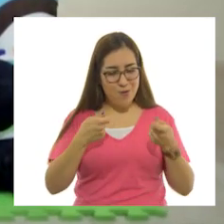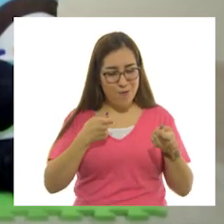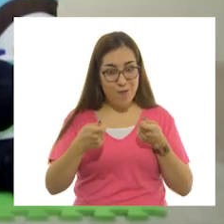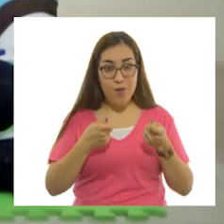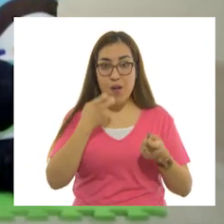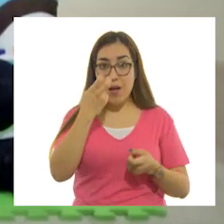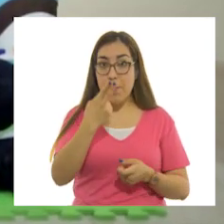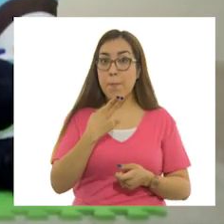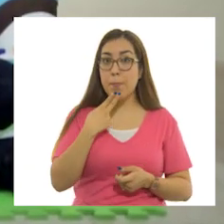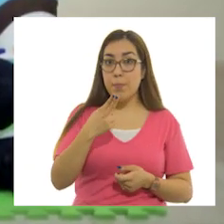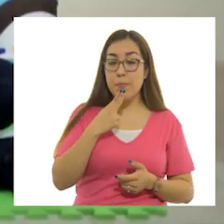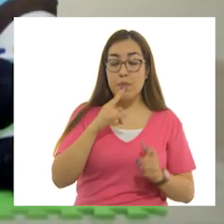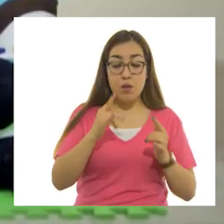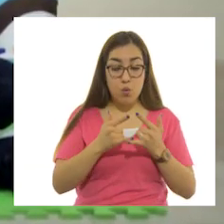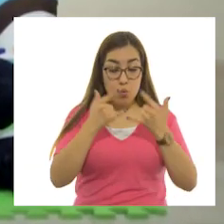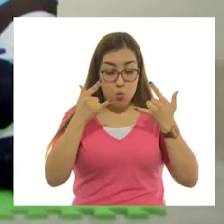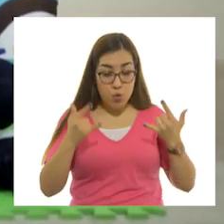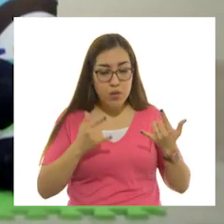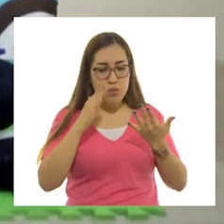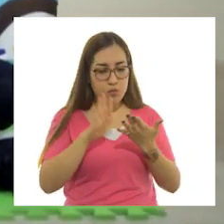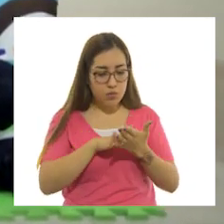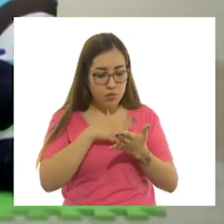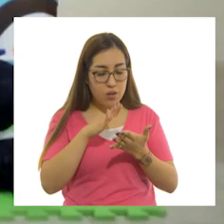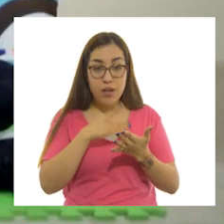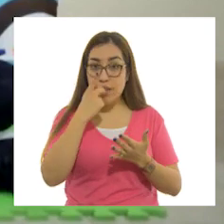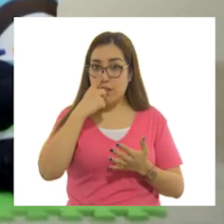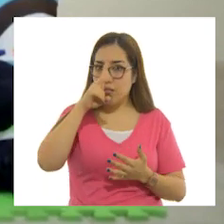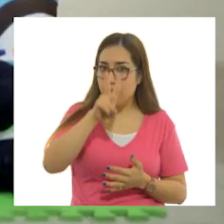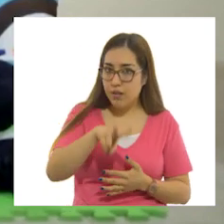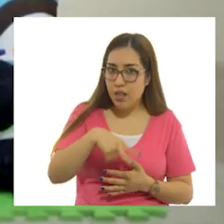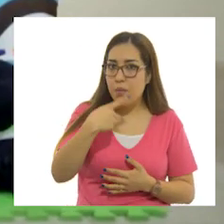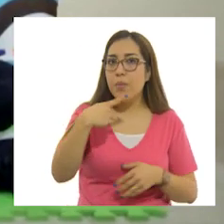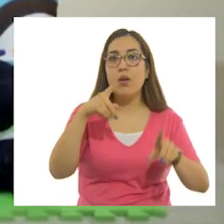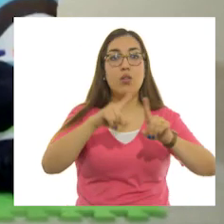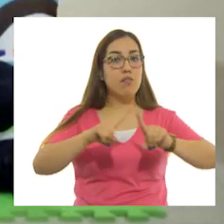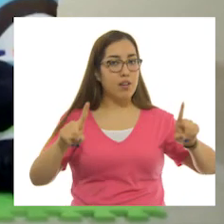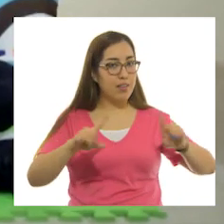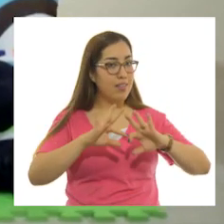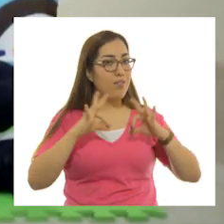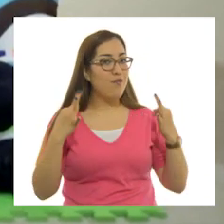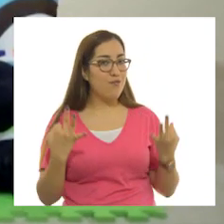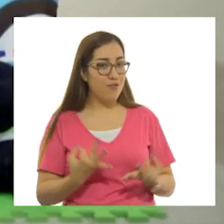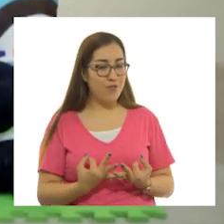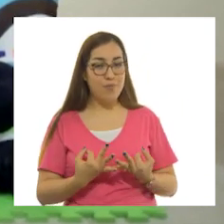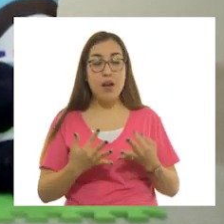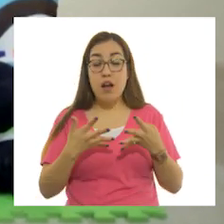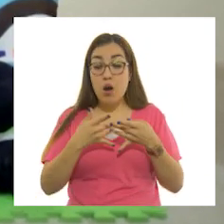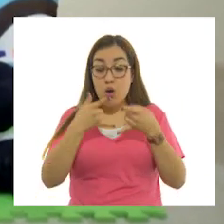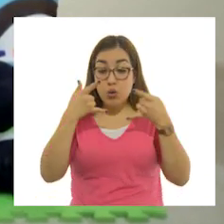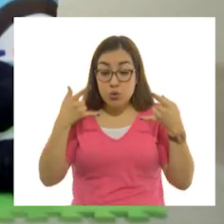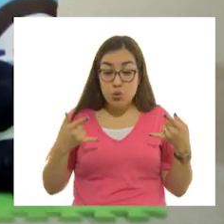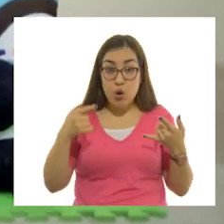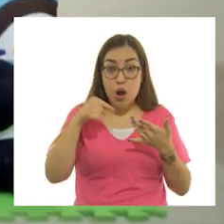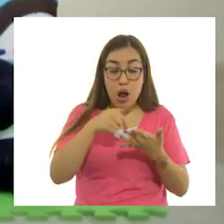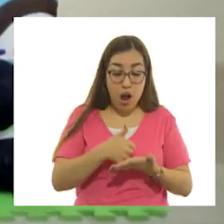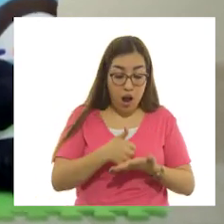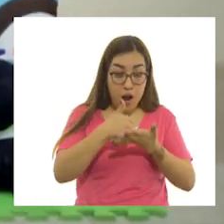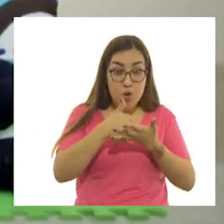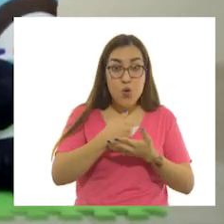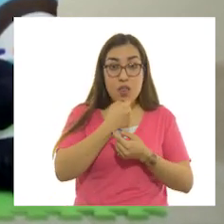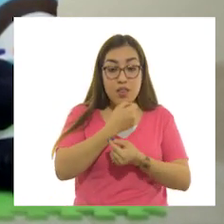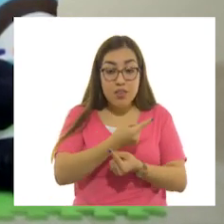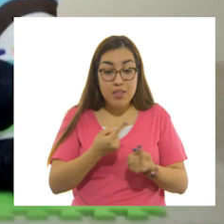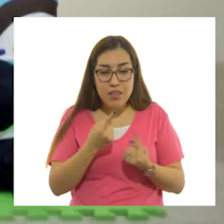los cuentos que se dicen la verdad pero de manera diferente los cuentos ayudan a los niños a